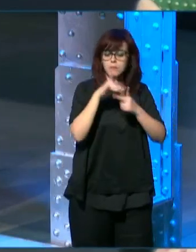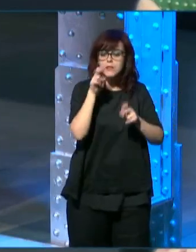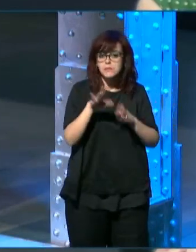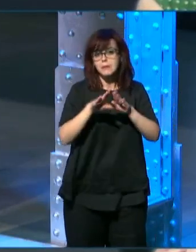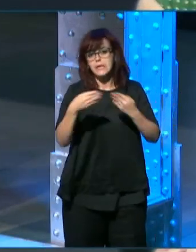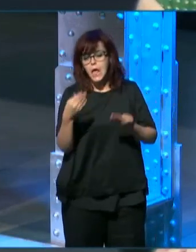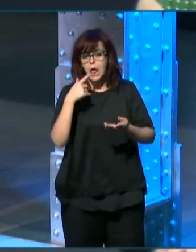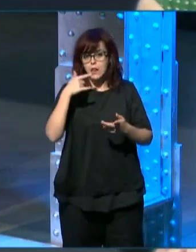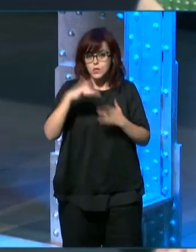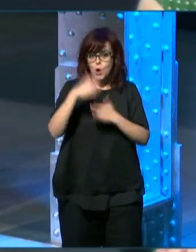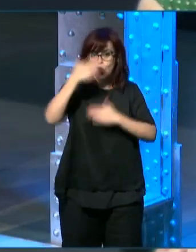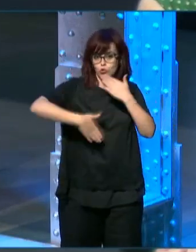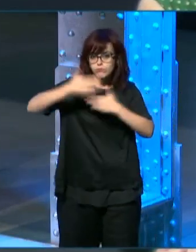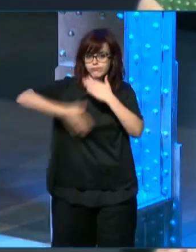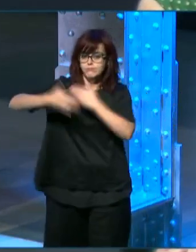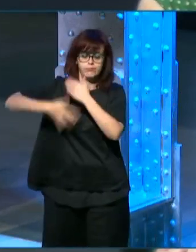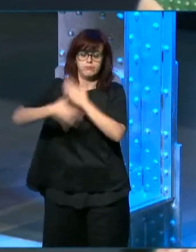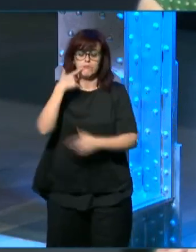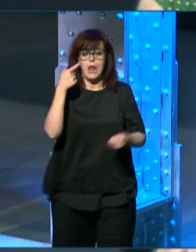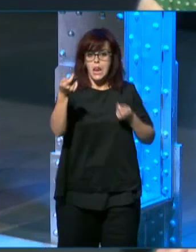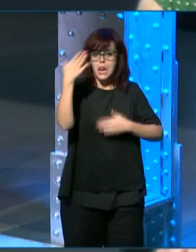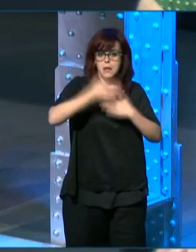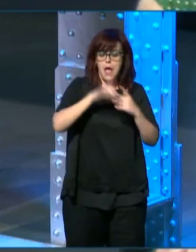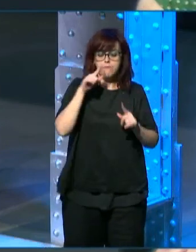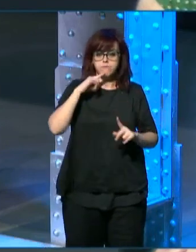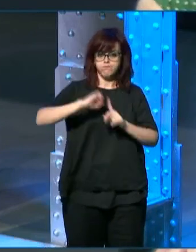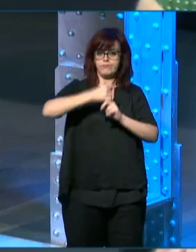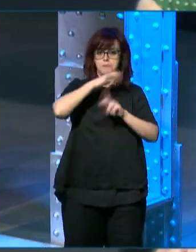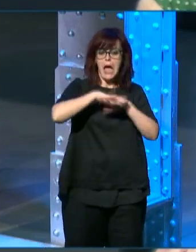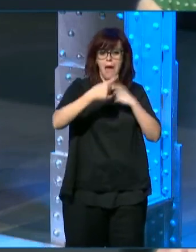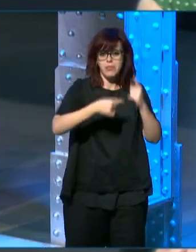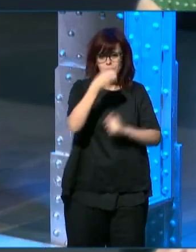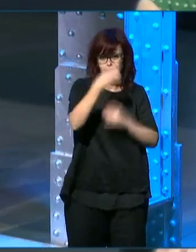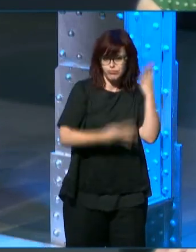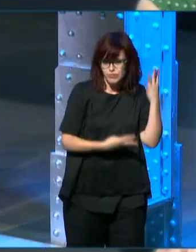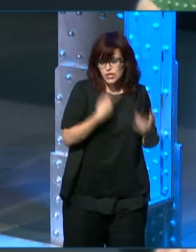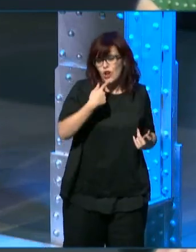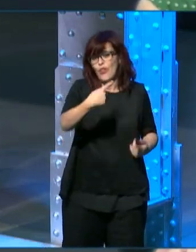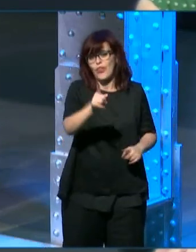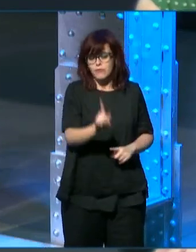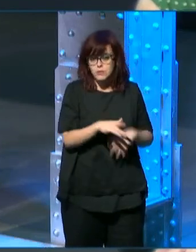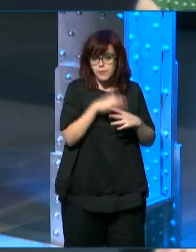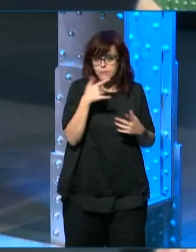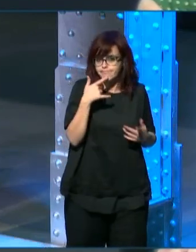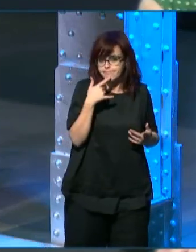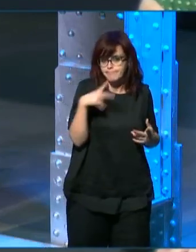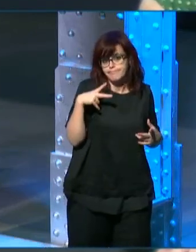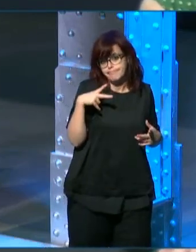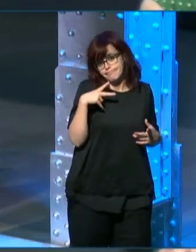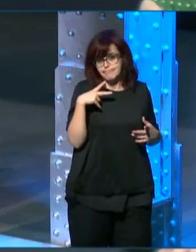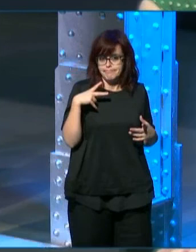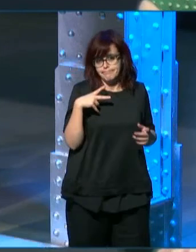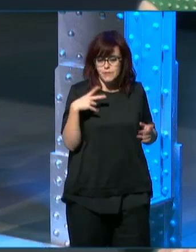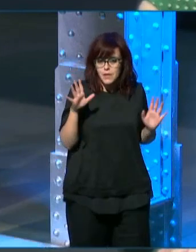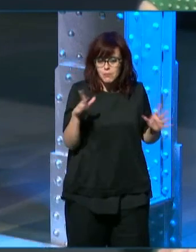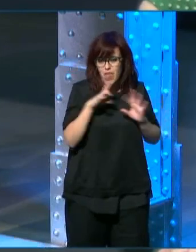de la escritura que nos determinan por completo y esas a veces no las nombramos porque son mucho más impresentables,